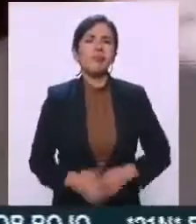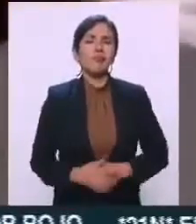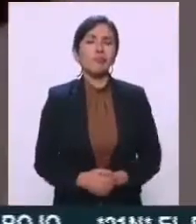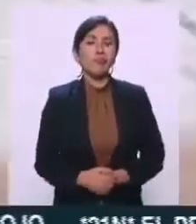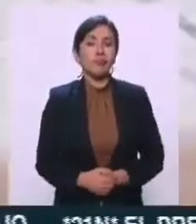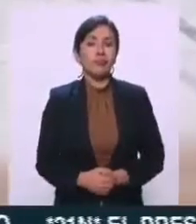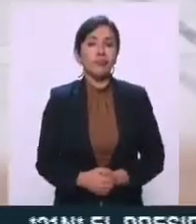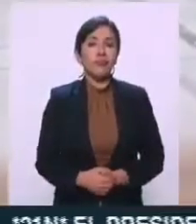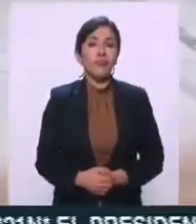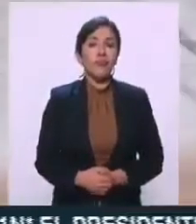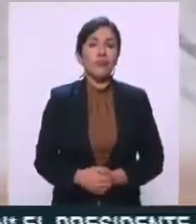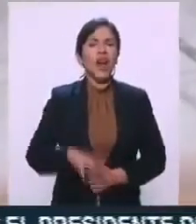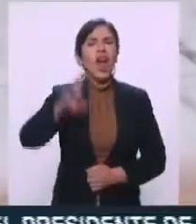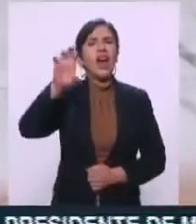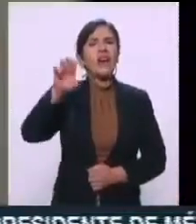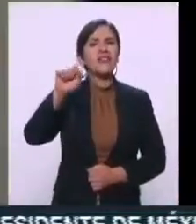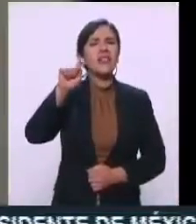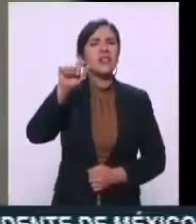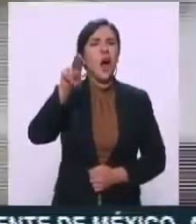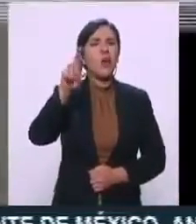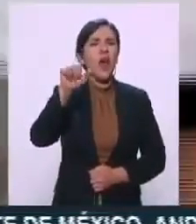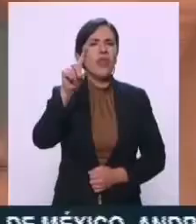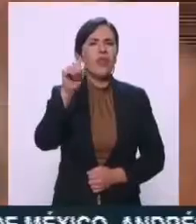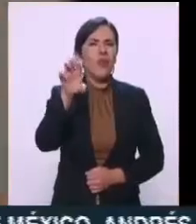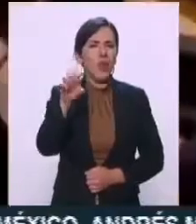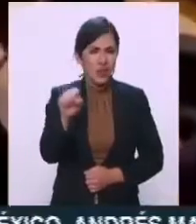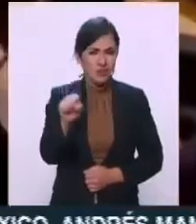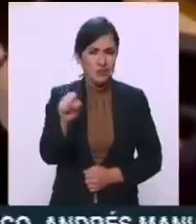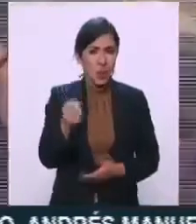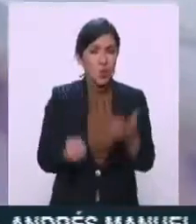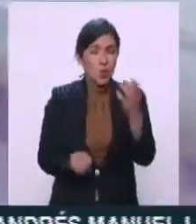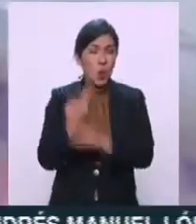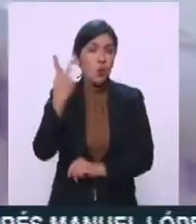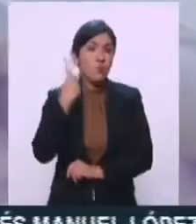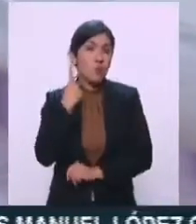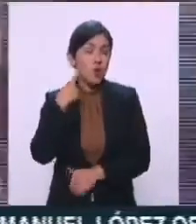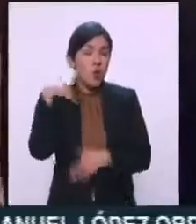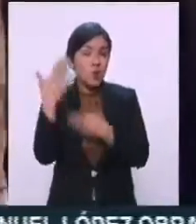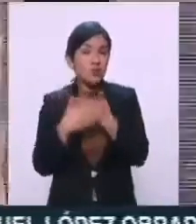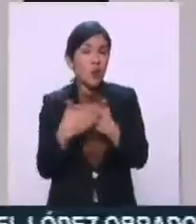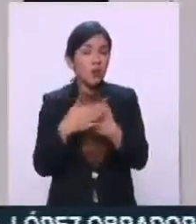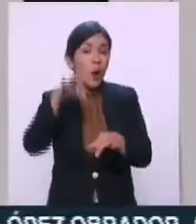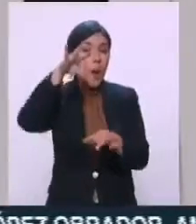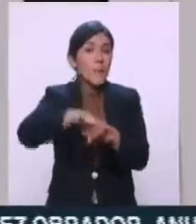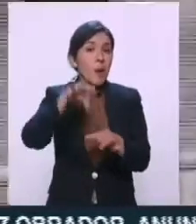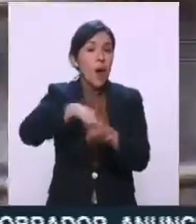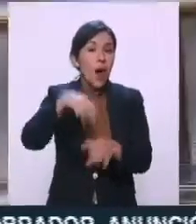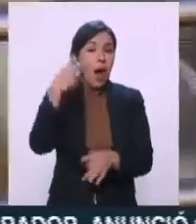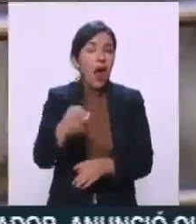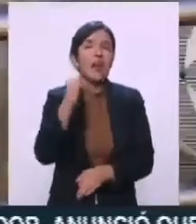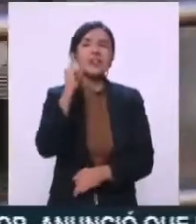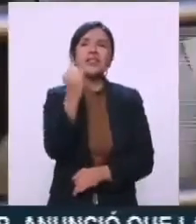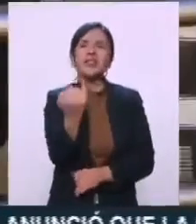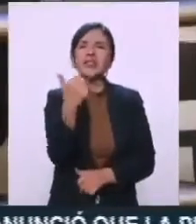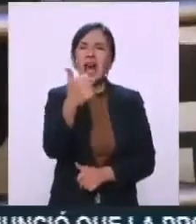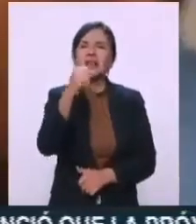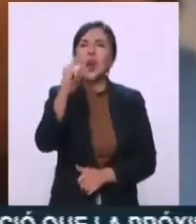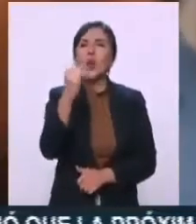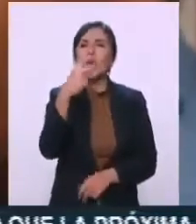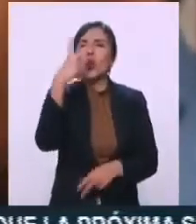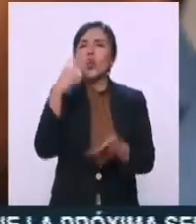Los restauradores. En el escenario político irrumpen las elecciones que se celebrarán en México el 6 de junio